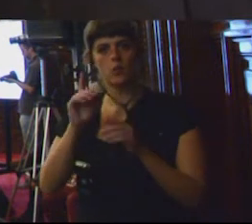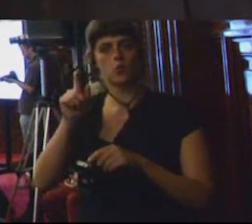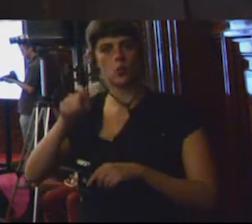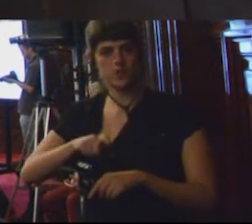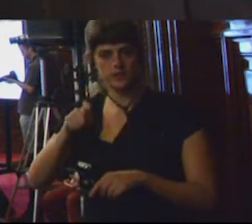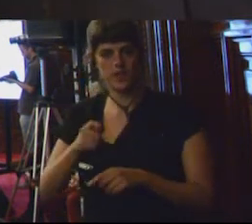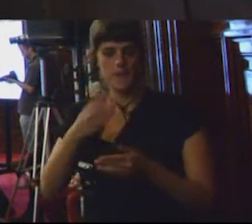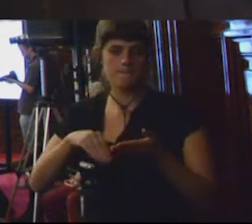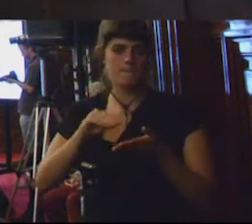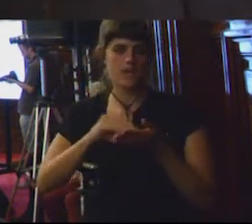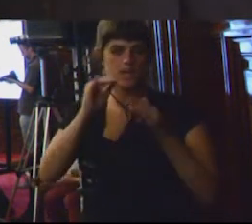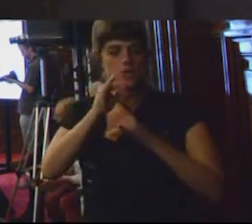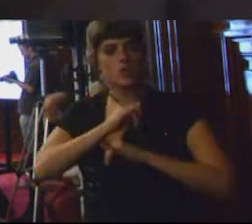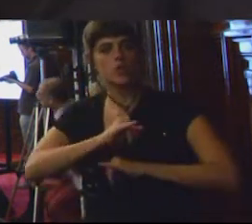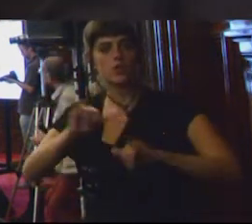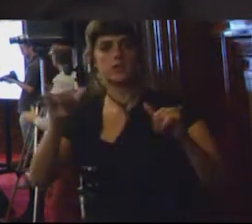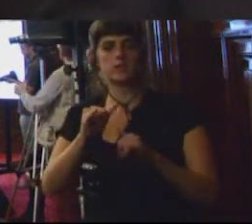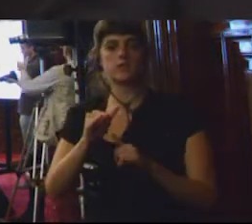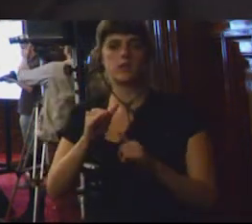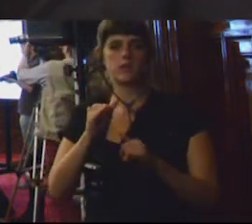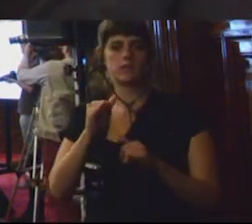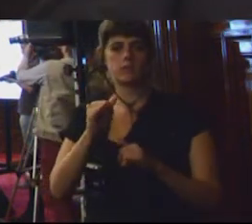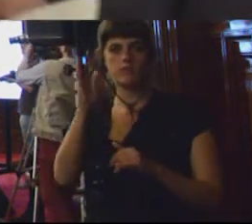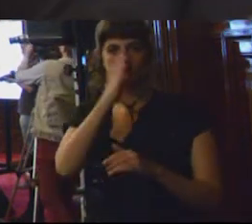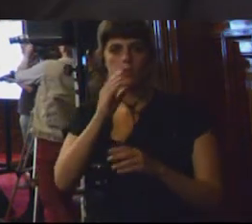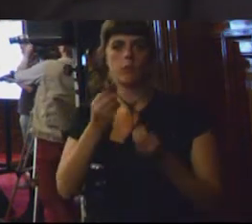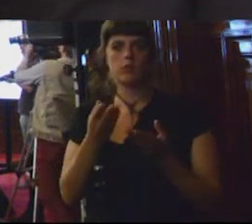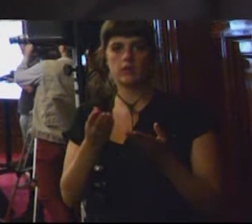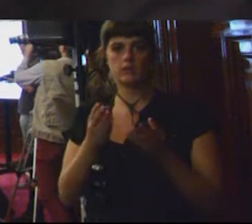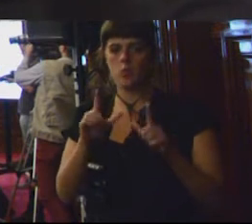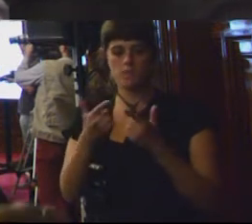los medios brasileños sobre la extinción de la justicia del trabajo. Muchas gracias.